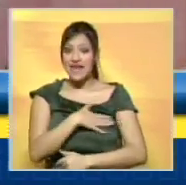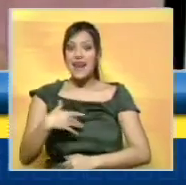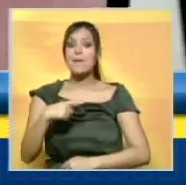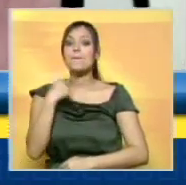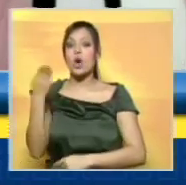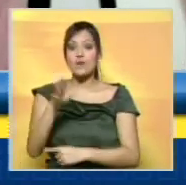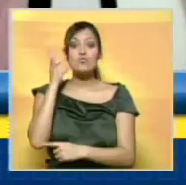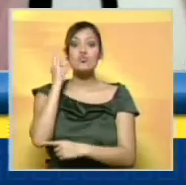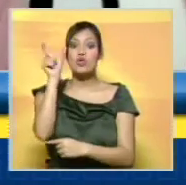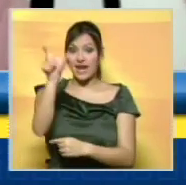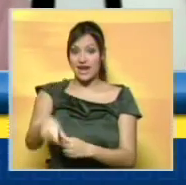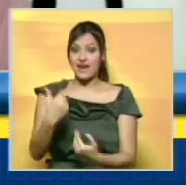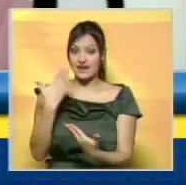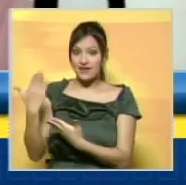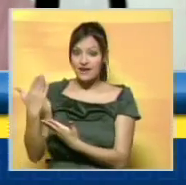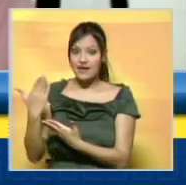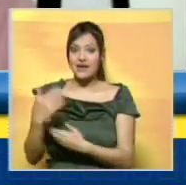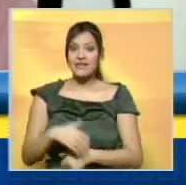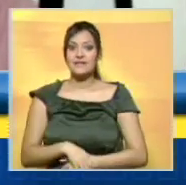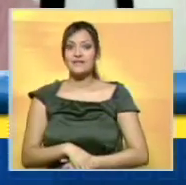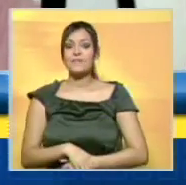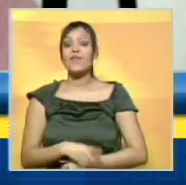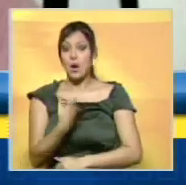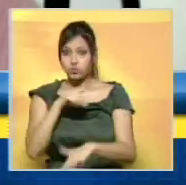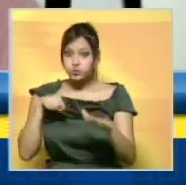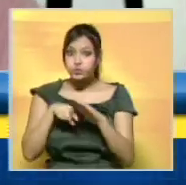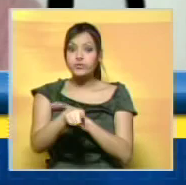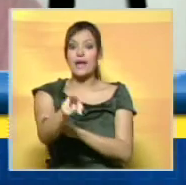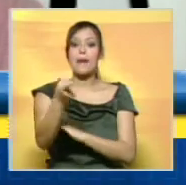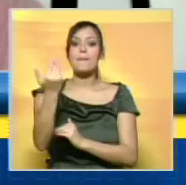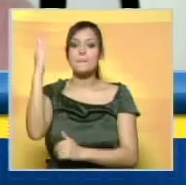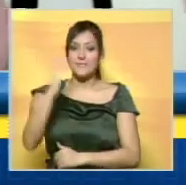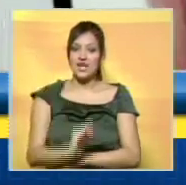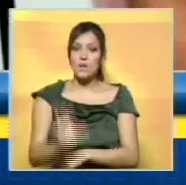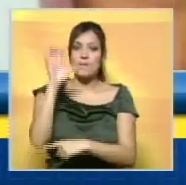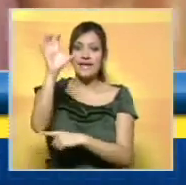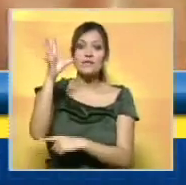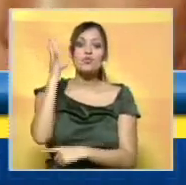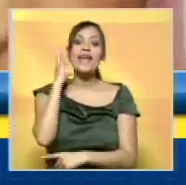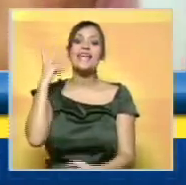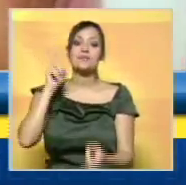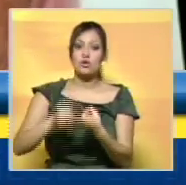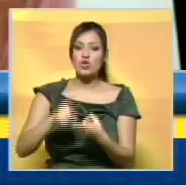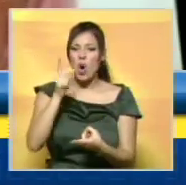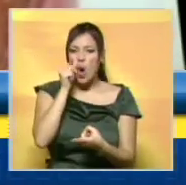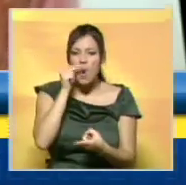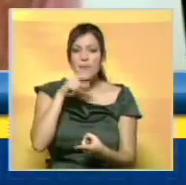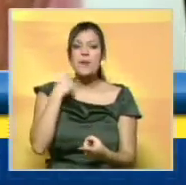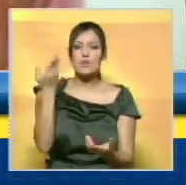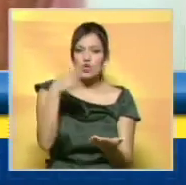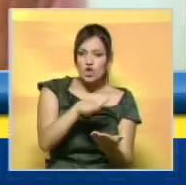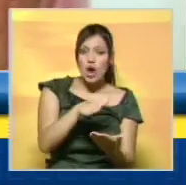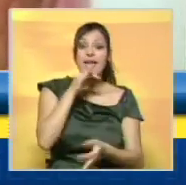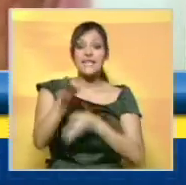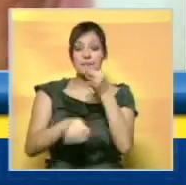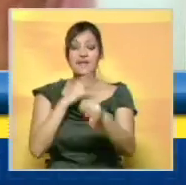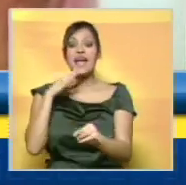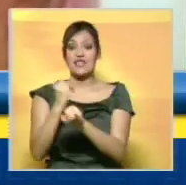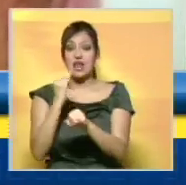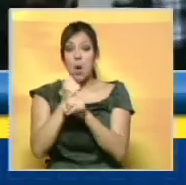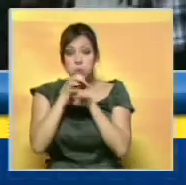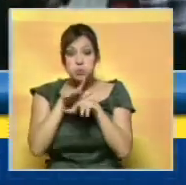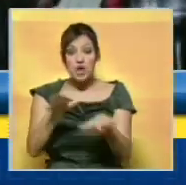Rusana Ibrahimova, conocida como la Viuda Negra, ingresó a ese país. La mujer, esposa de un terrorista abatido, anunció en internet